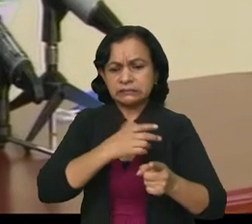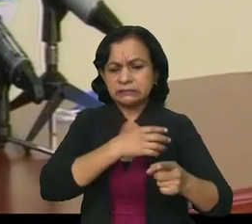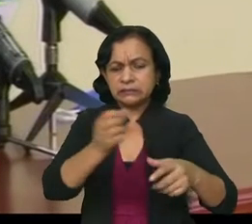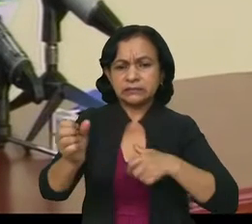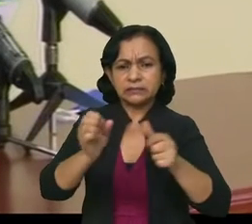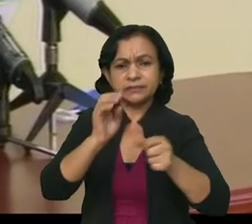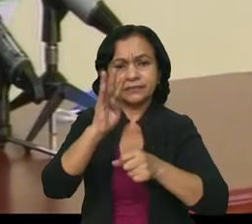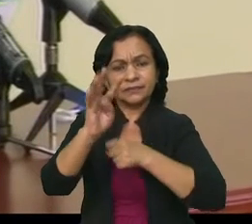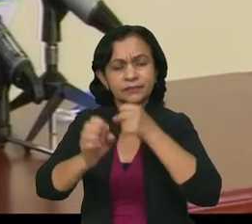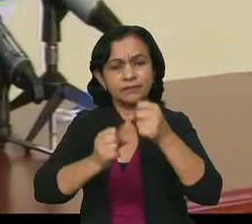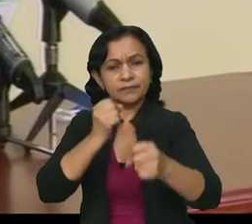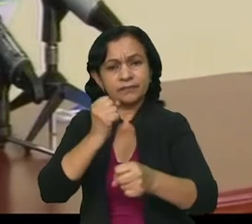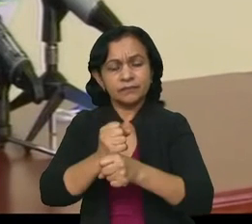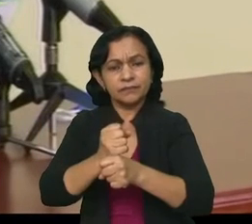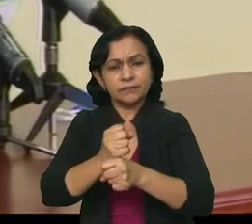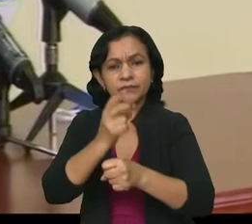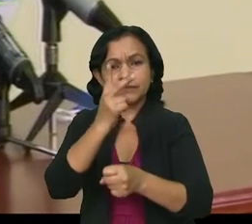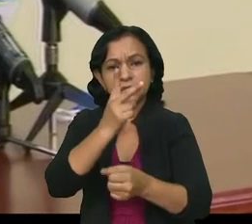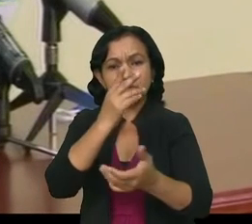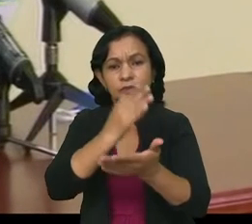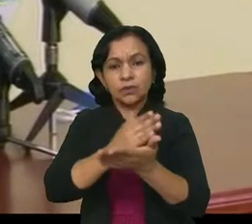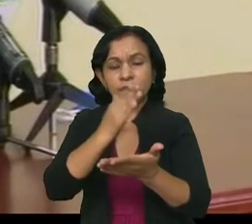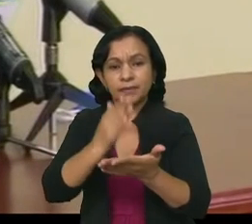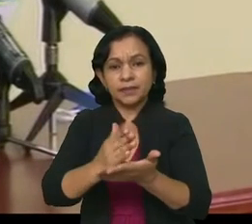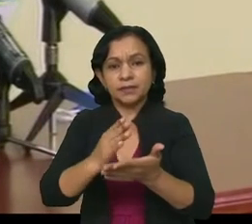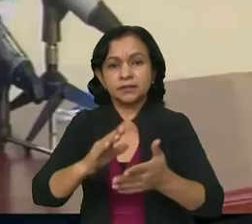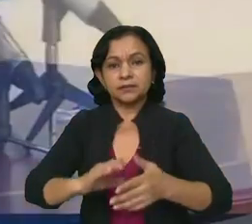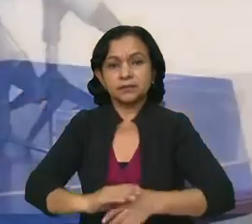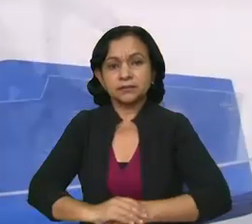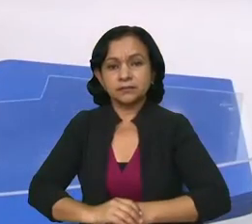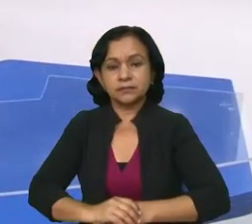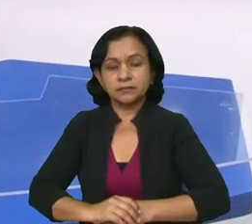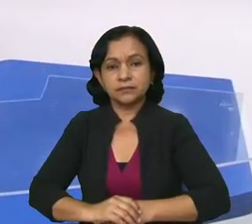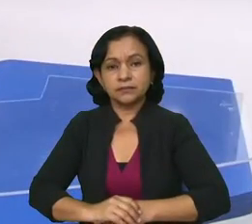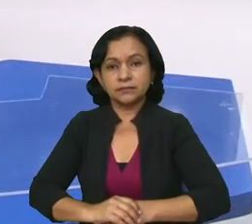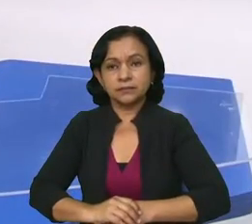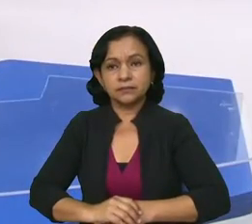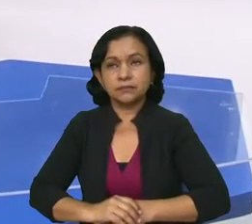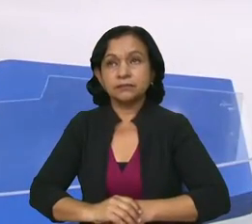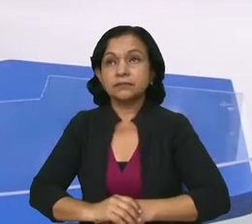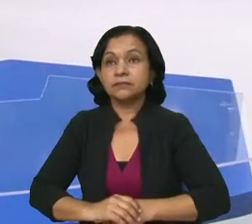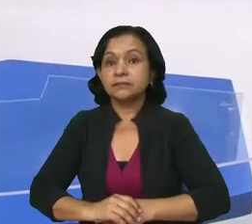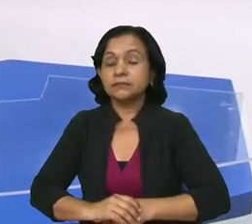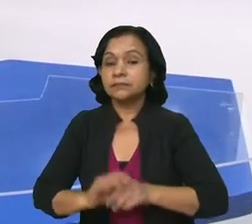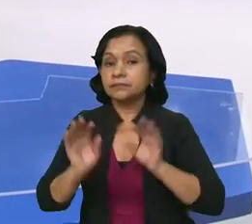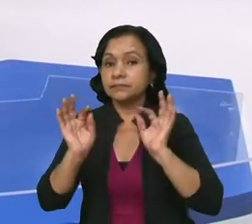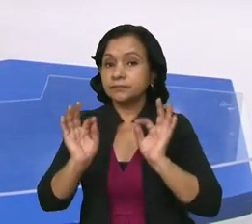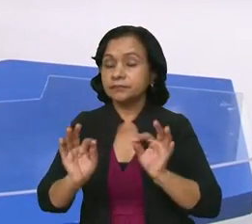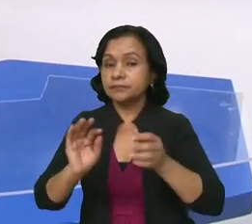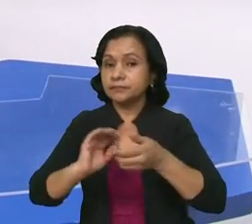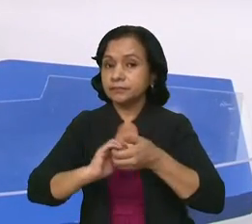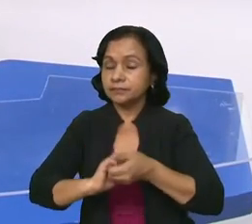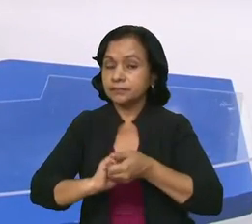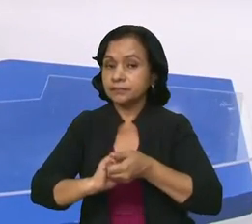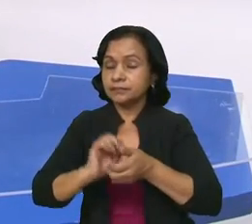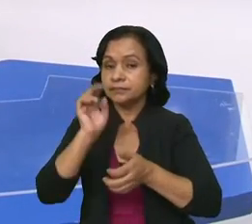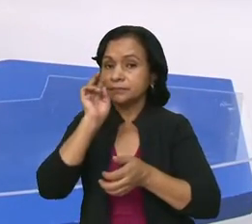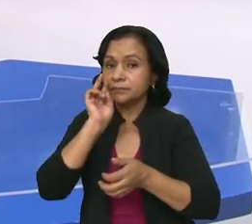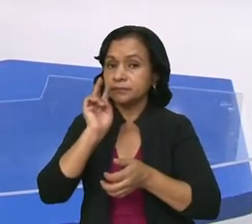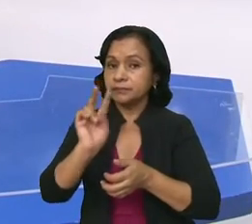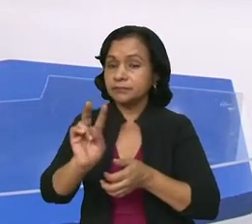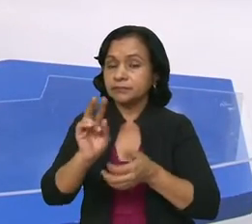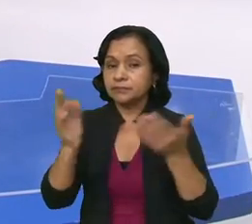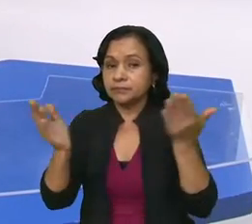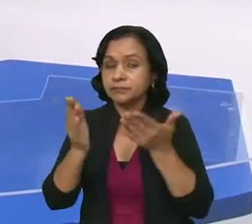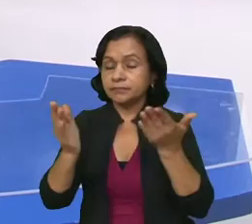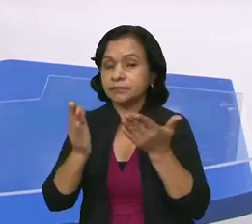4 años en 2 ocasiones. Bien, amigos televidentes, veíamos en estos momentos